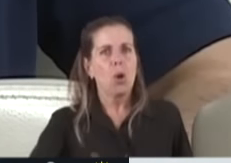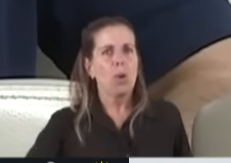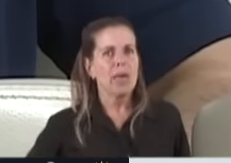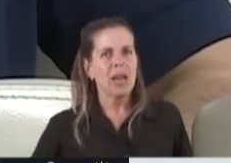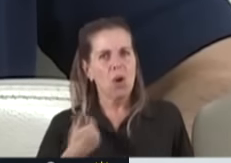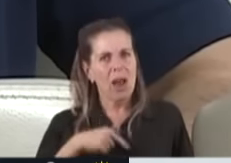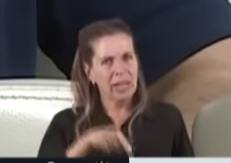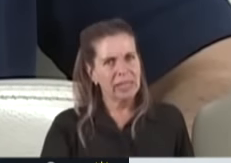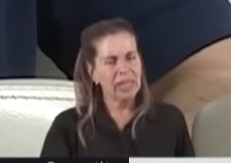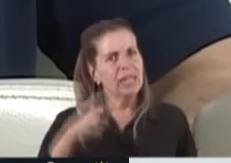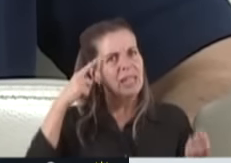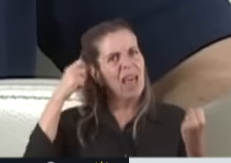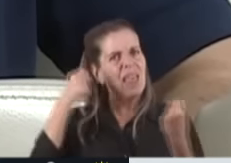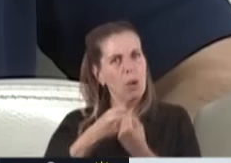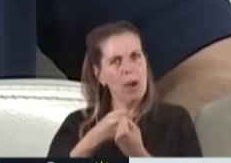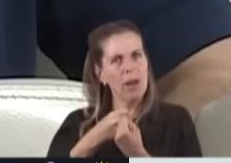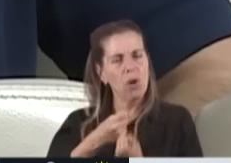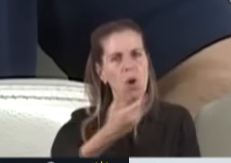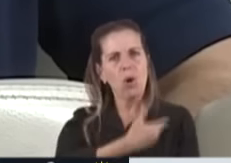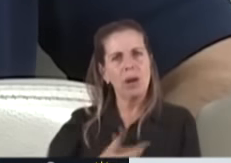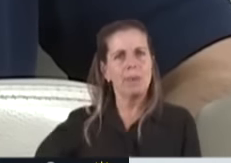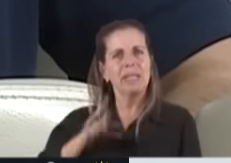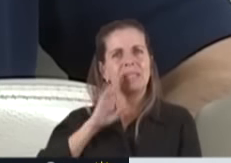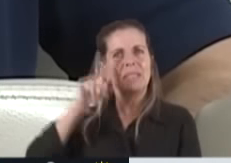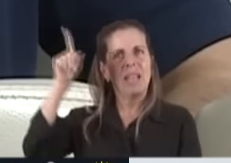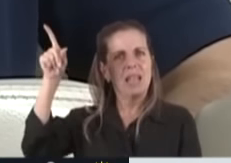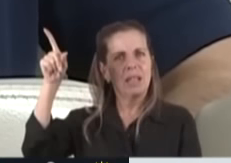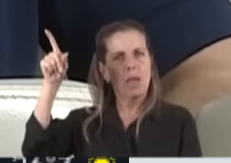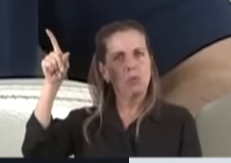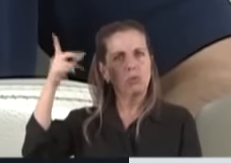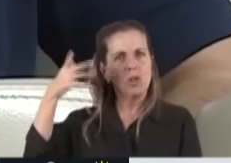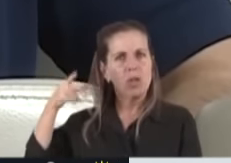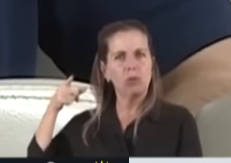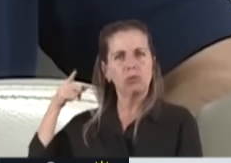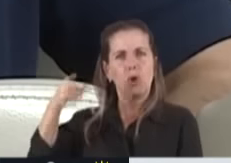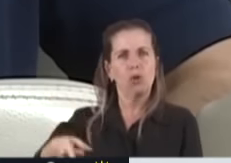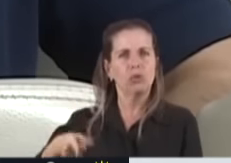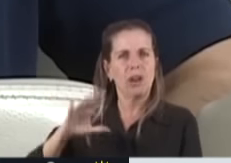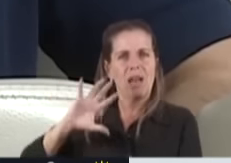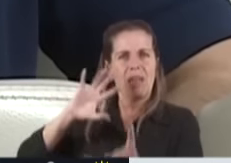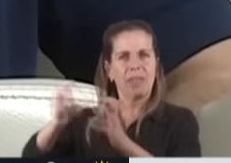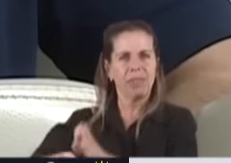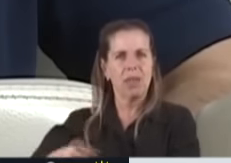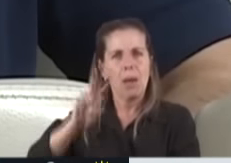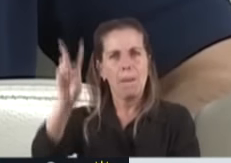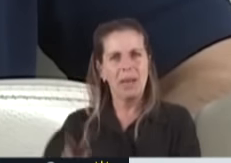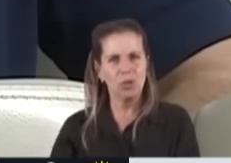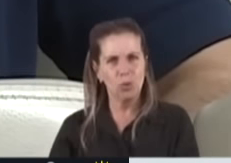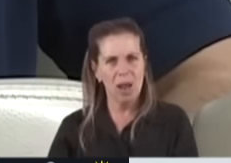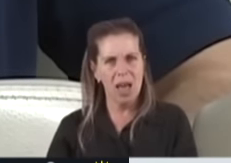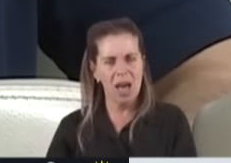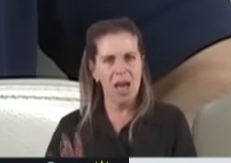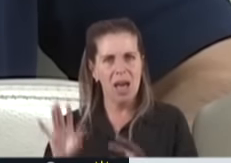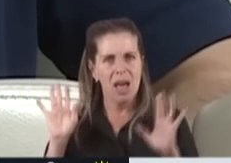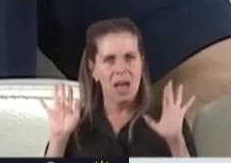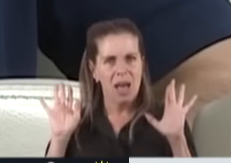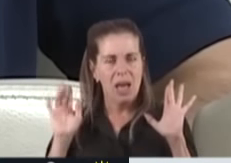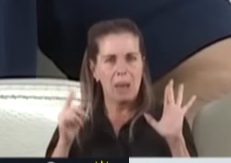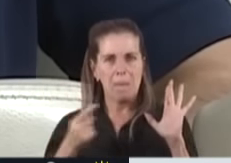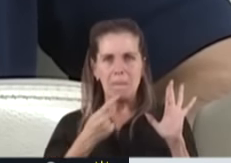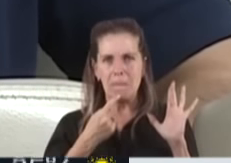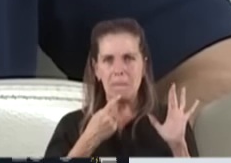la estrategia de Donald Trump para con Venezuela, y si este alineamiento geopolítico que tiene la Argentina no complejiza de